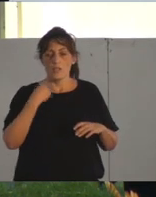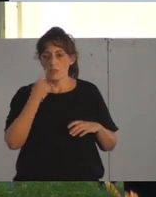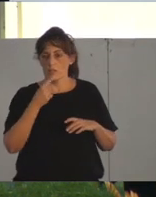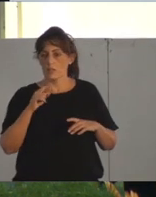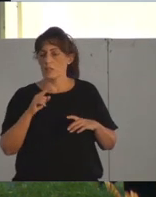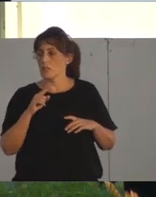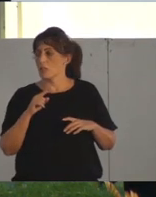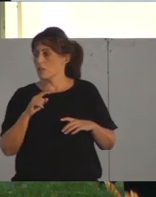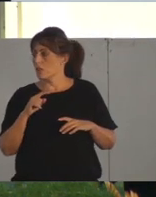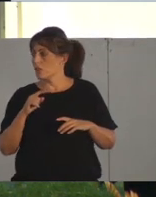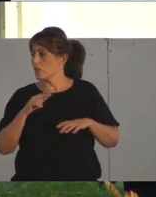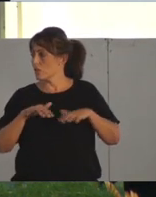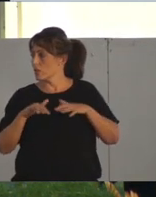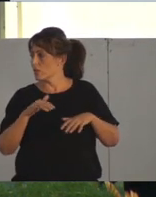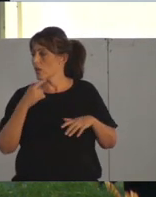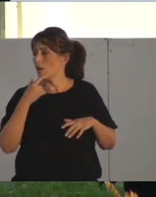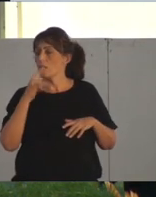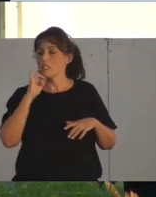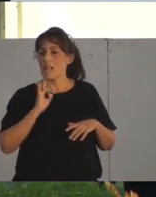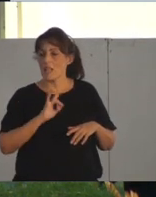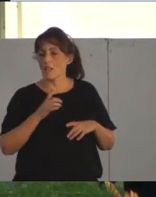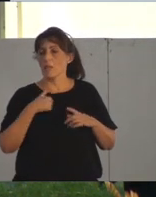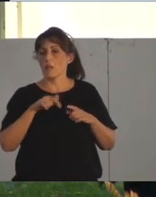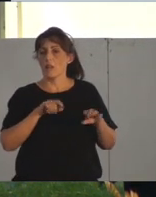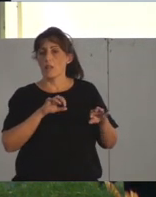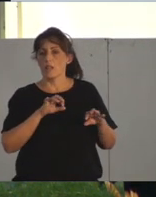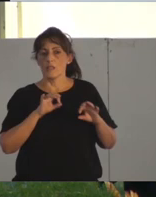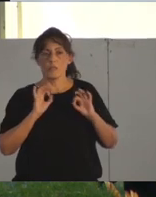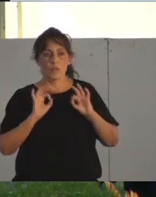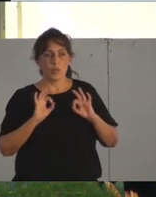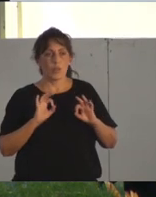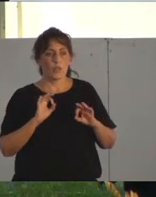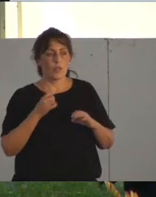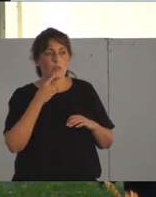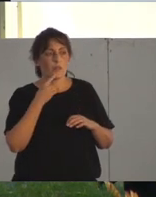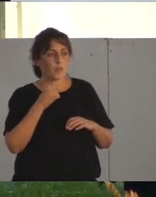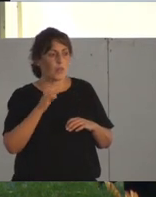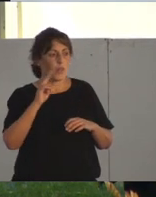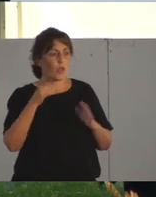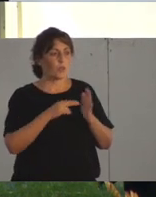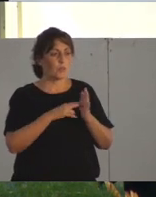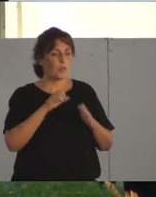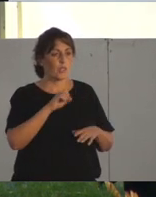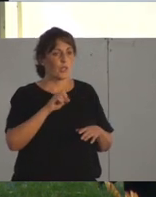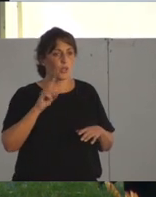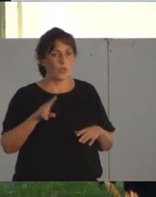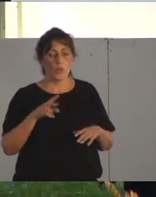trastornos cerebromotores y en técnicas de alimentación. Es logopeda en Aspase Navarra desde 2012